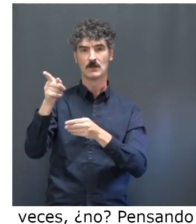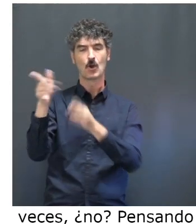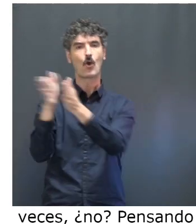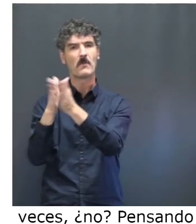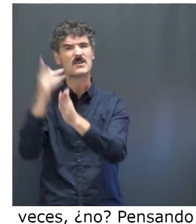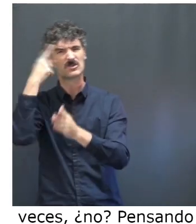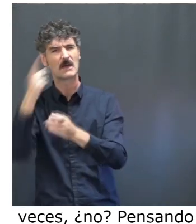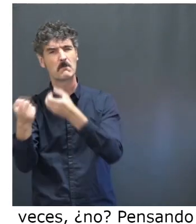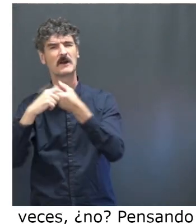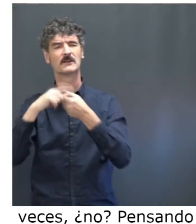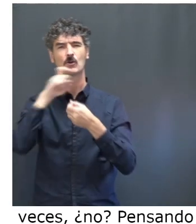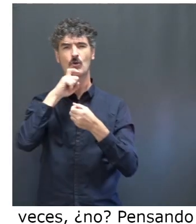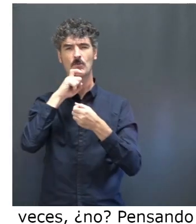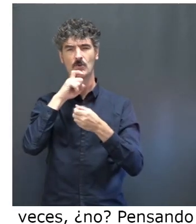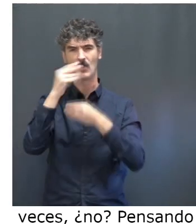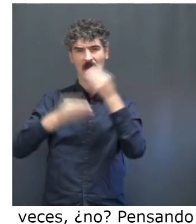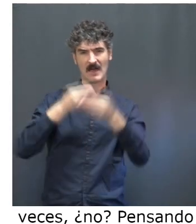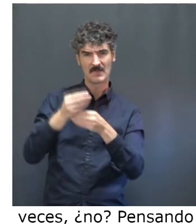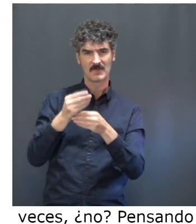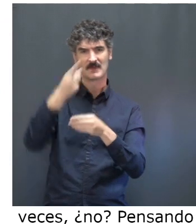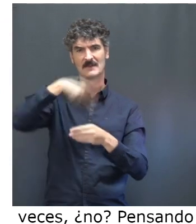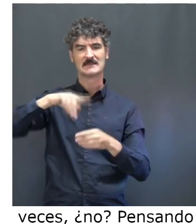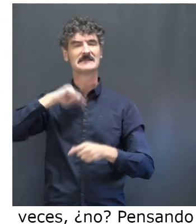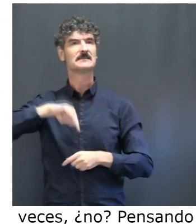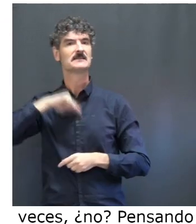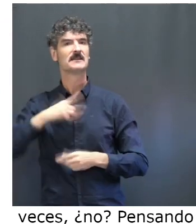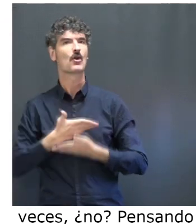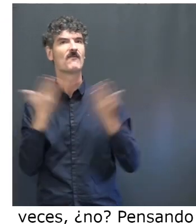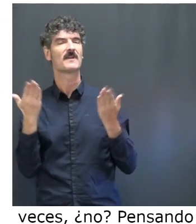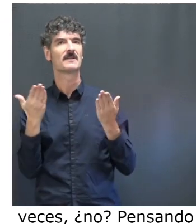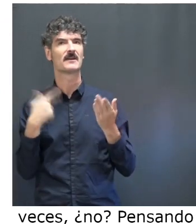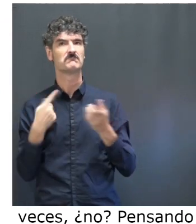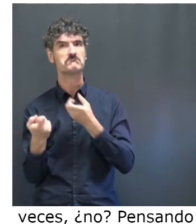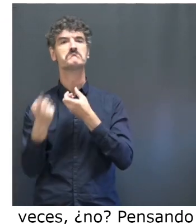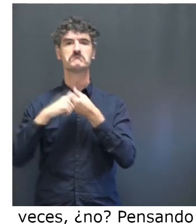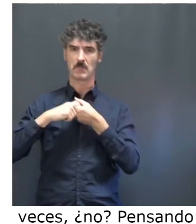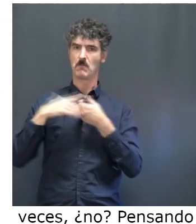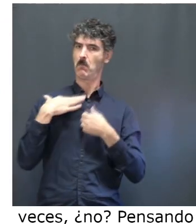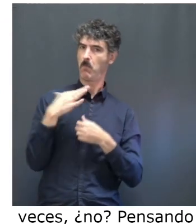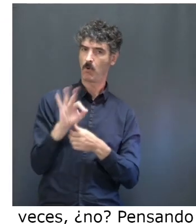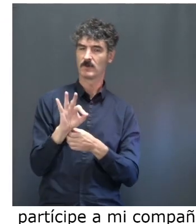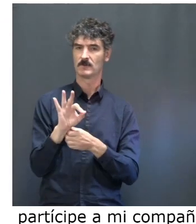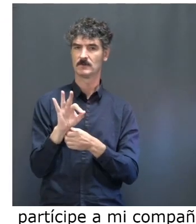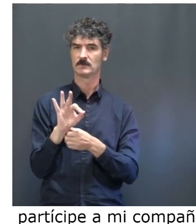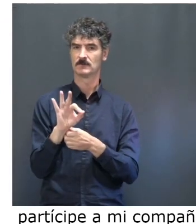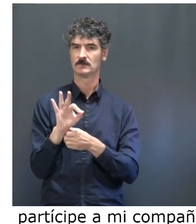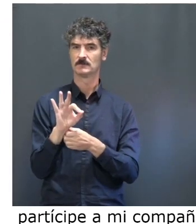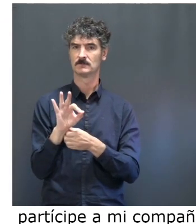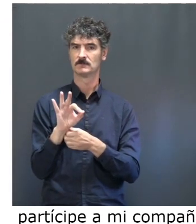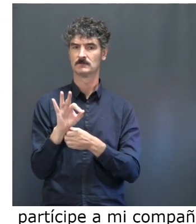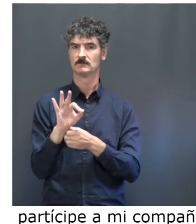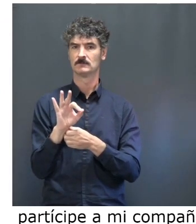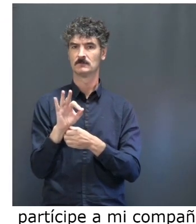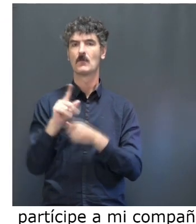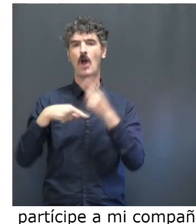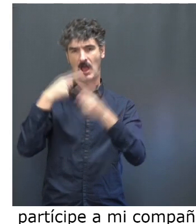puede incorporarse a ese juego, y si se siente con la confianza de decírmelo, de participar, pues lo